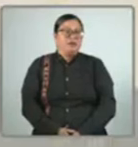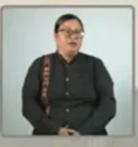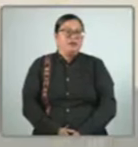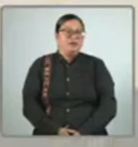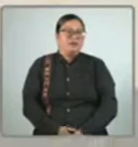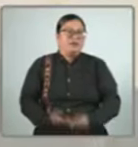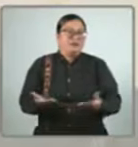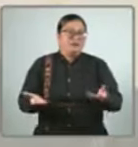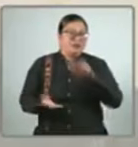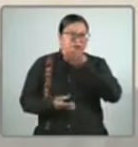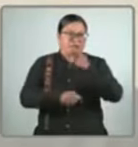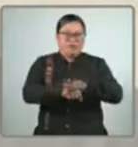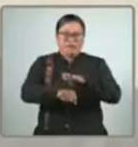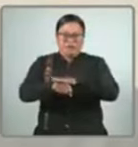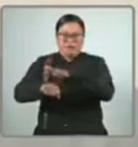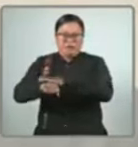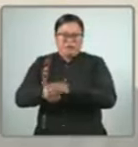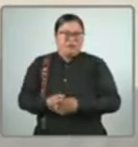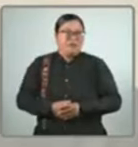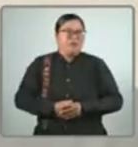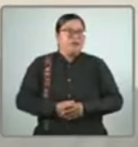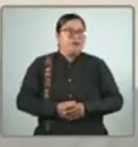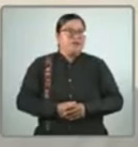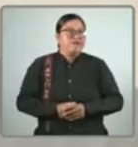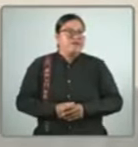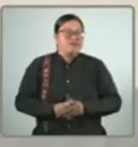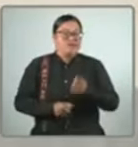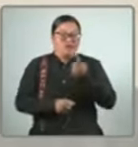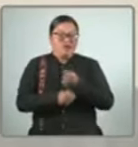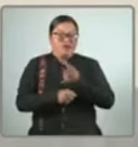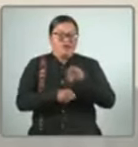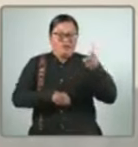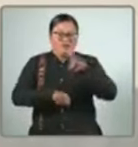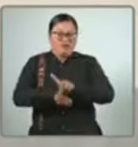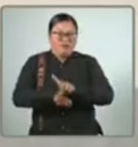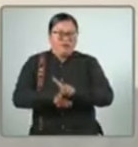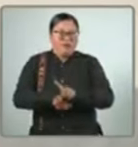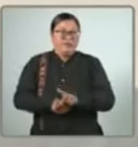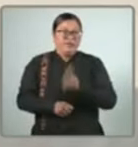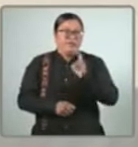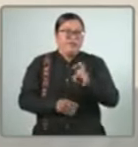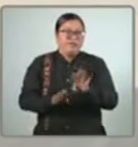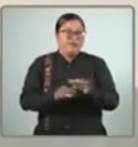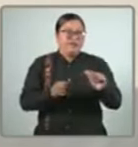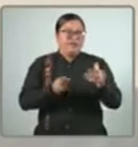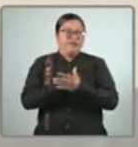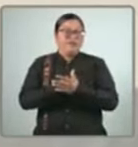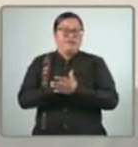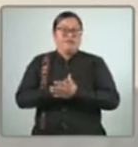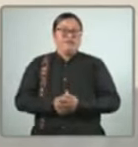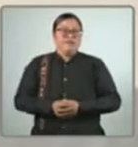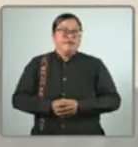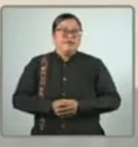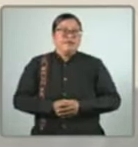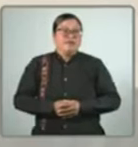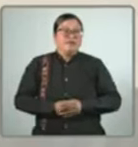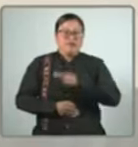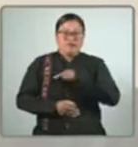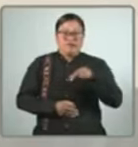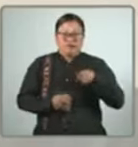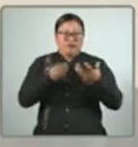Pues comentarle que desde el primer día de esta administración estatal